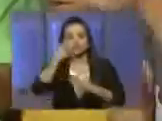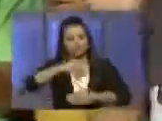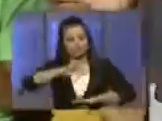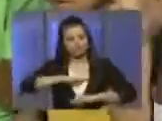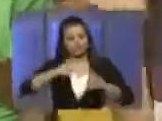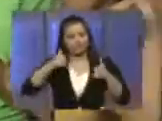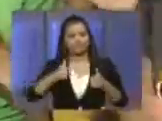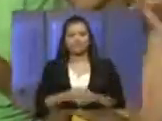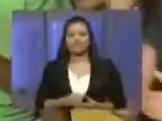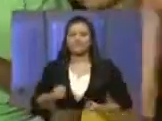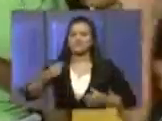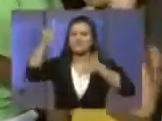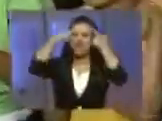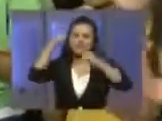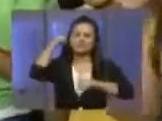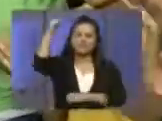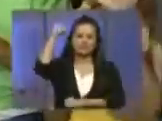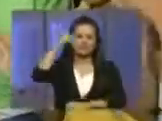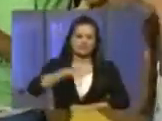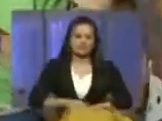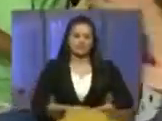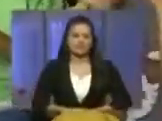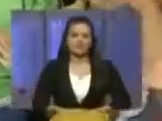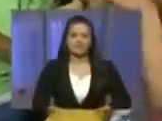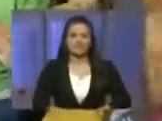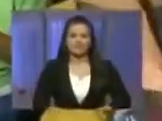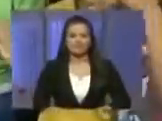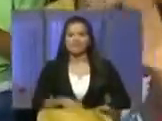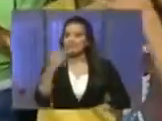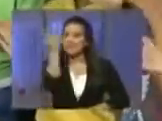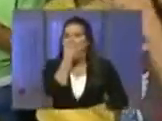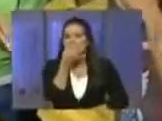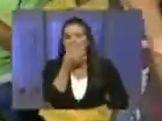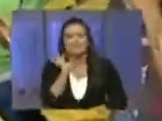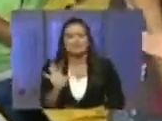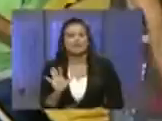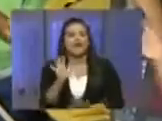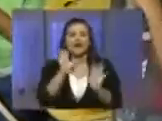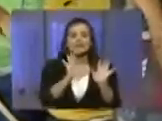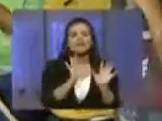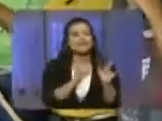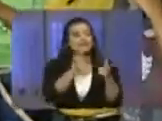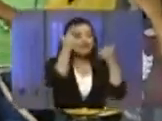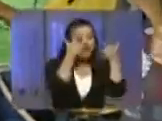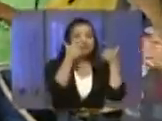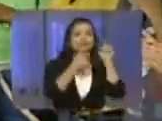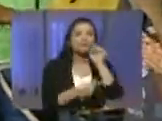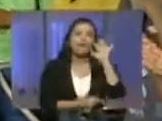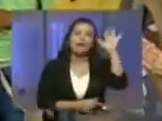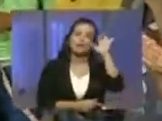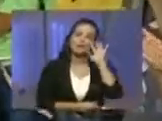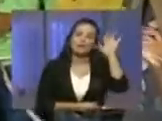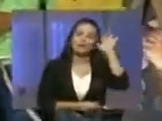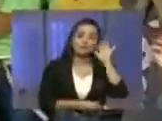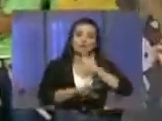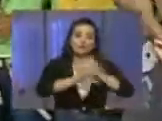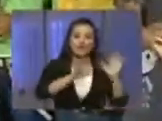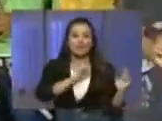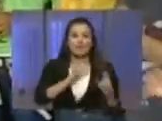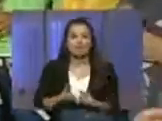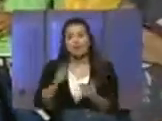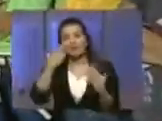viva Chávez La hermosa obra de Chávez como lo soñó niñas niños